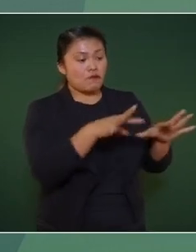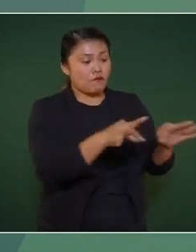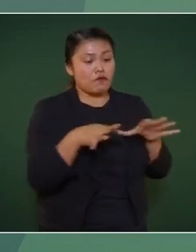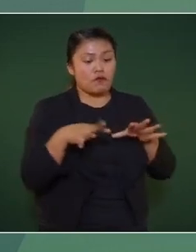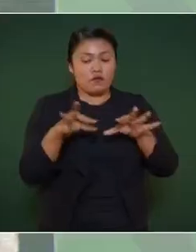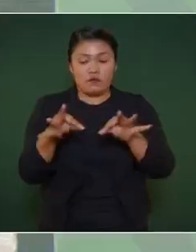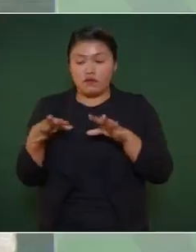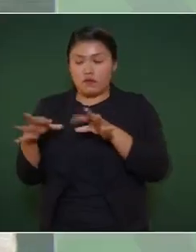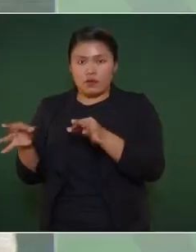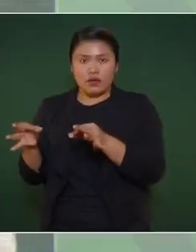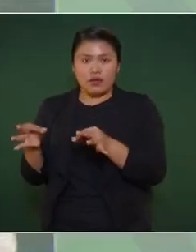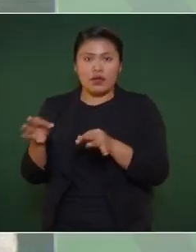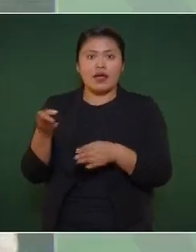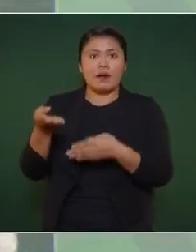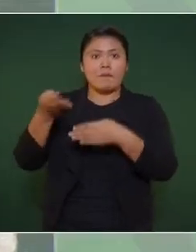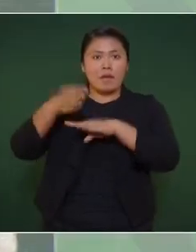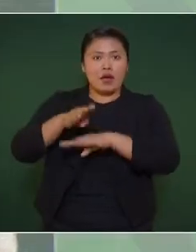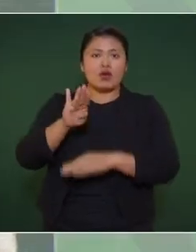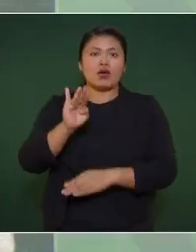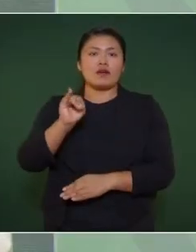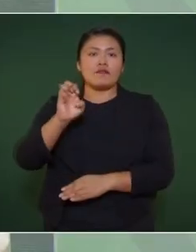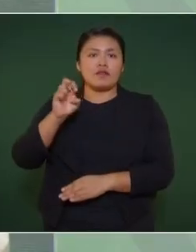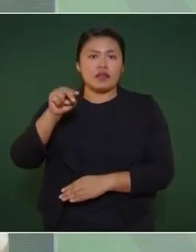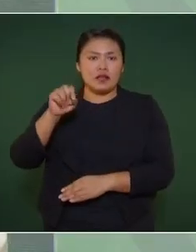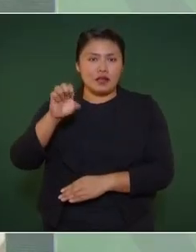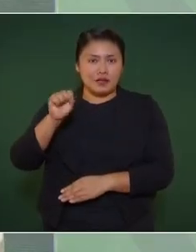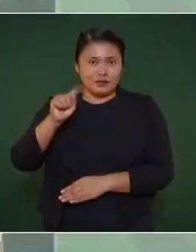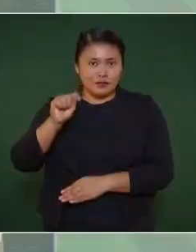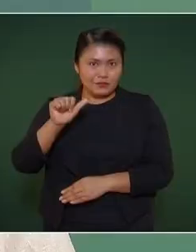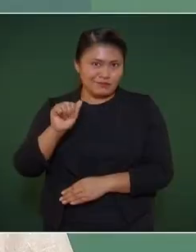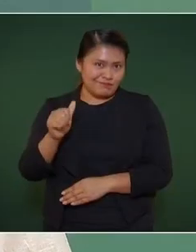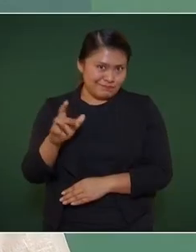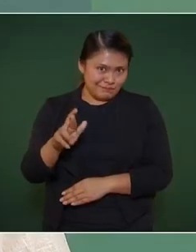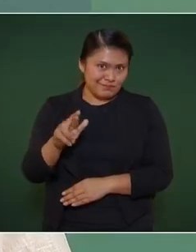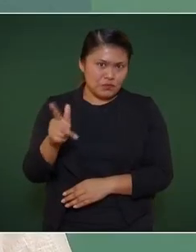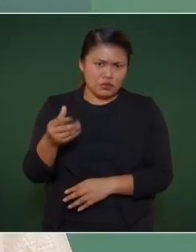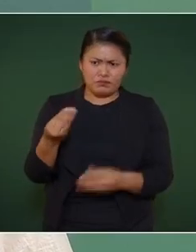Es el banco que tiene más sucursales en México.